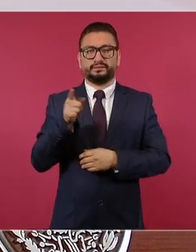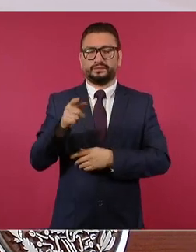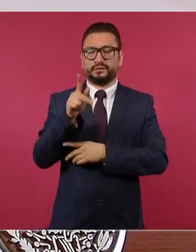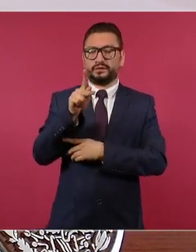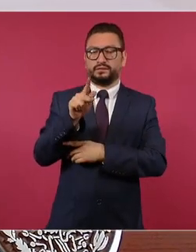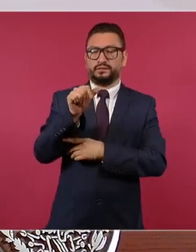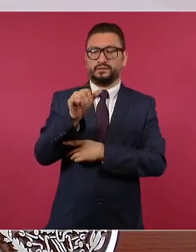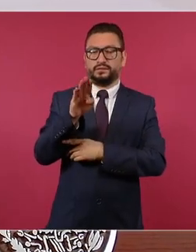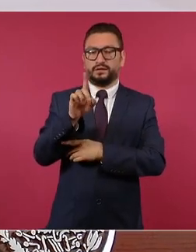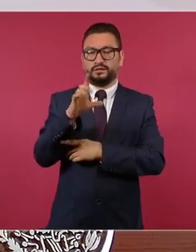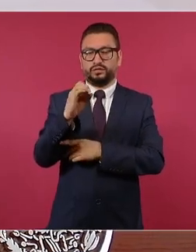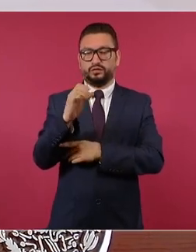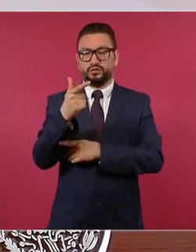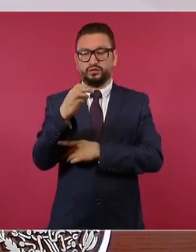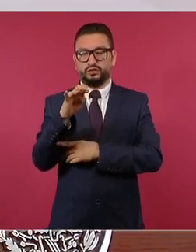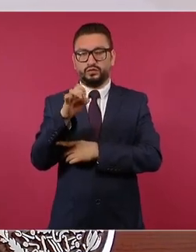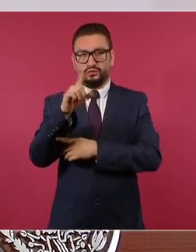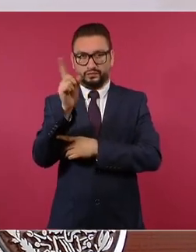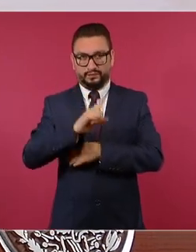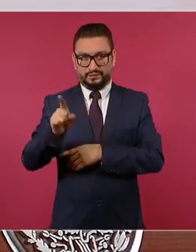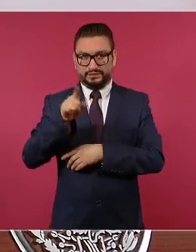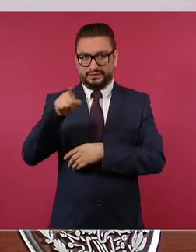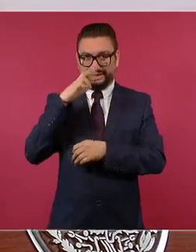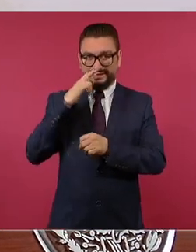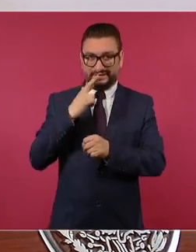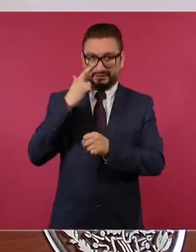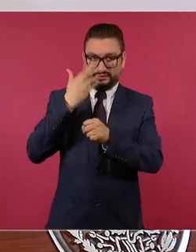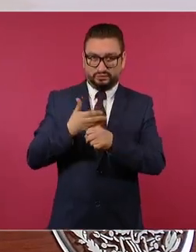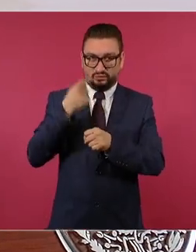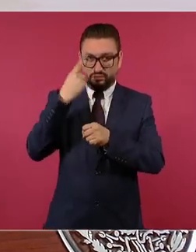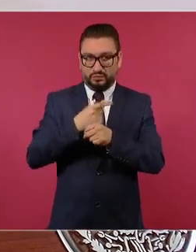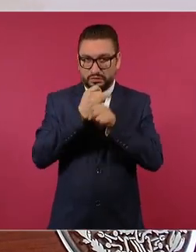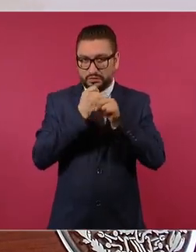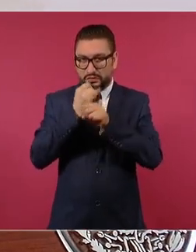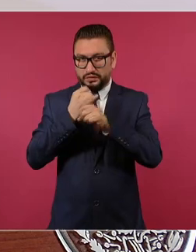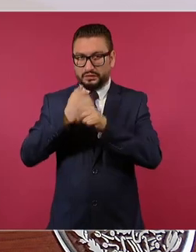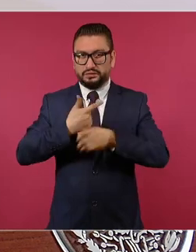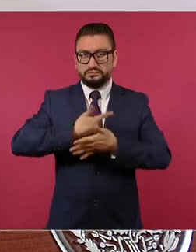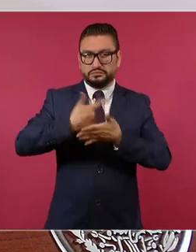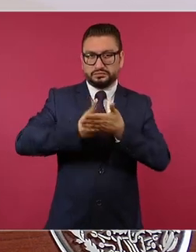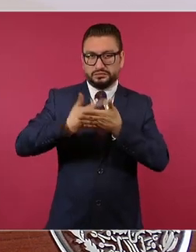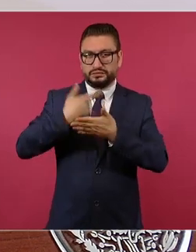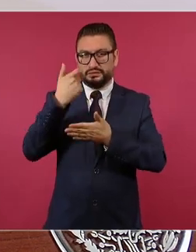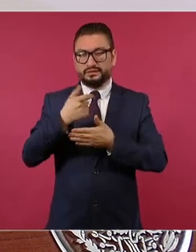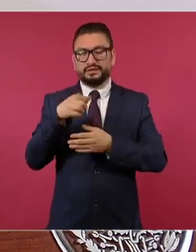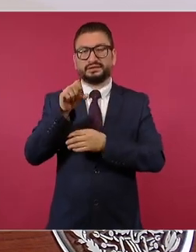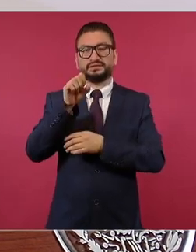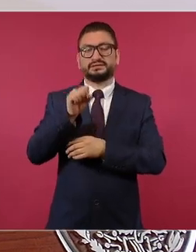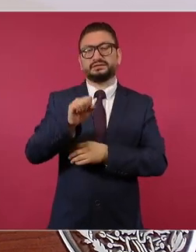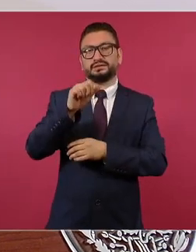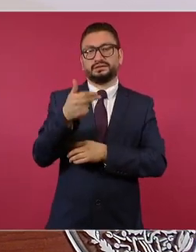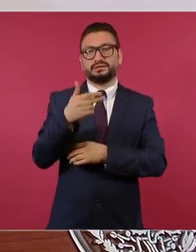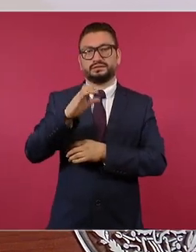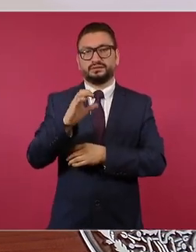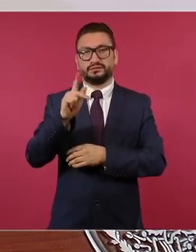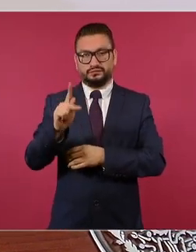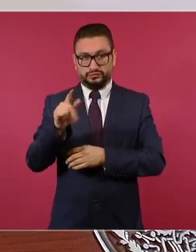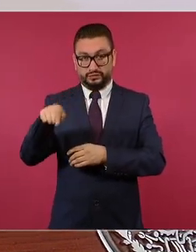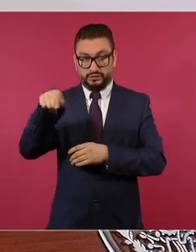Pablo Gómez, titular de la Unidad de Inteligencia Financiera de la Secretaría de Hacienda, sobre